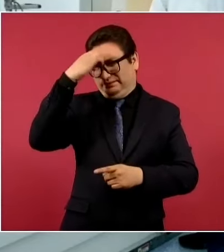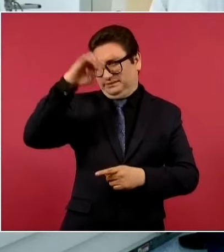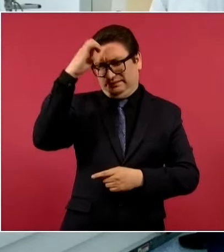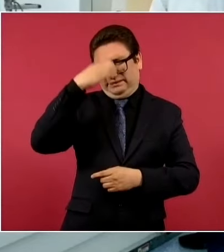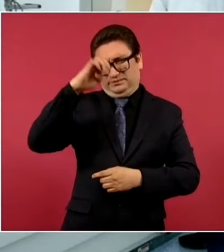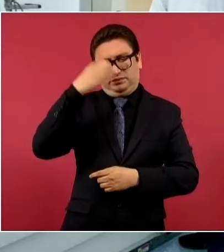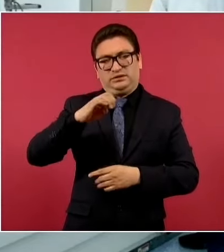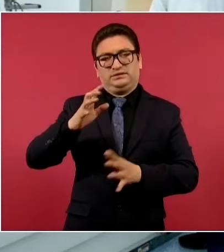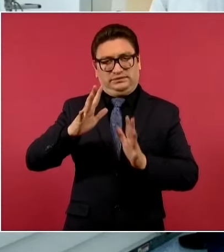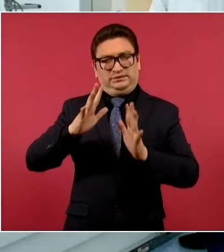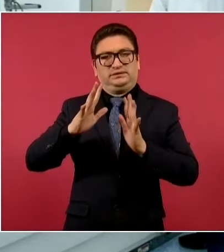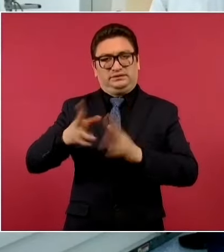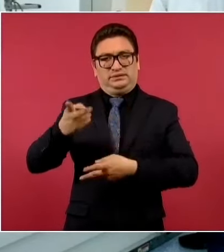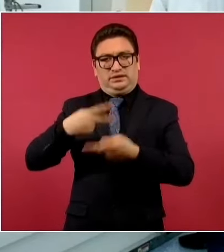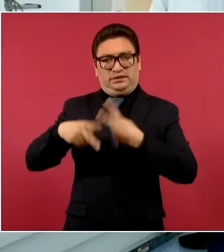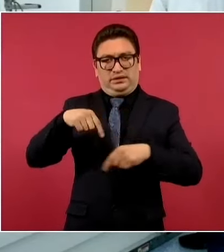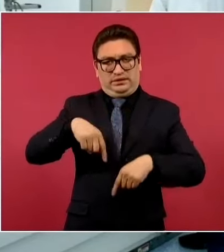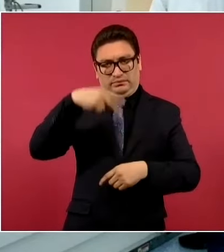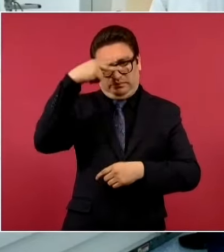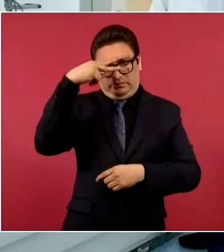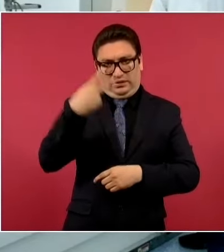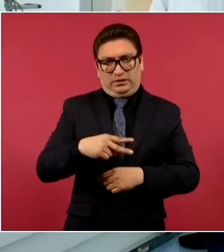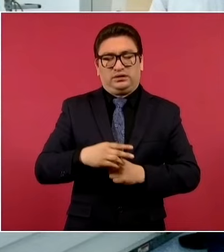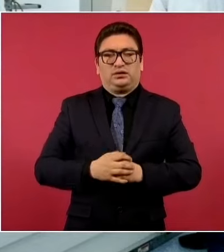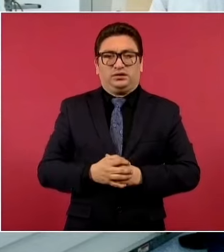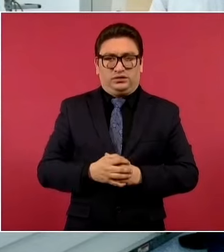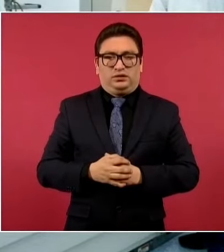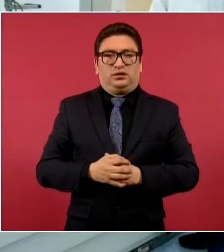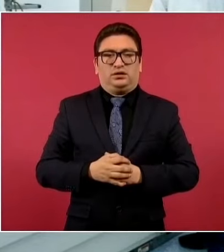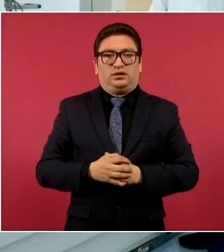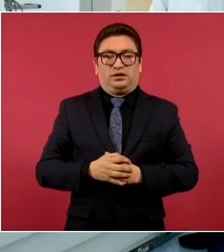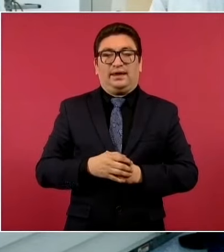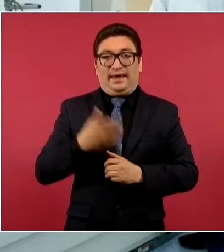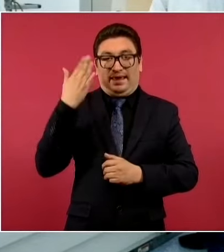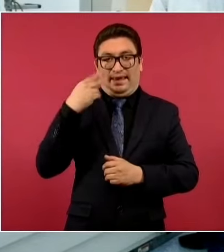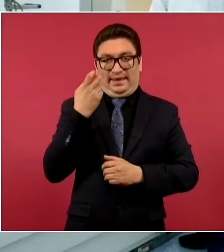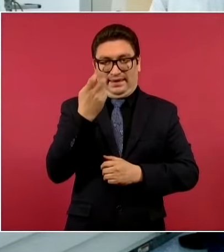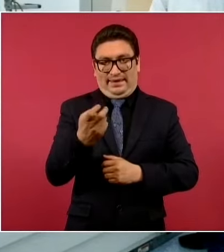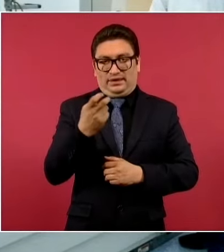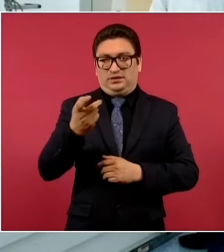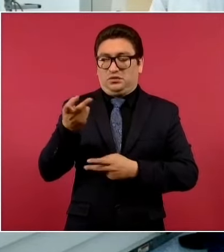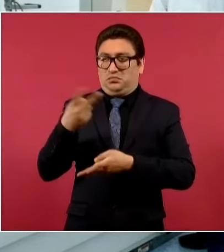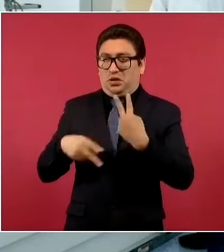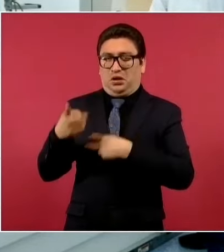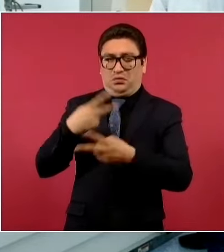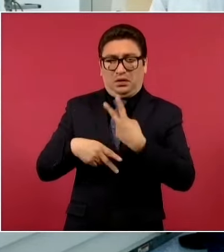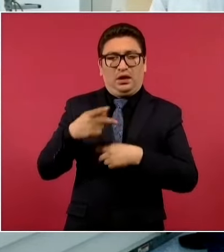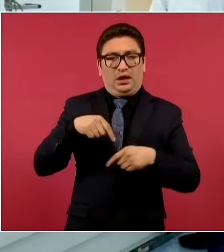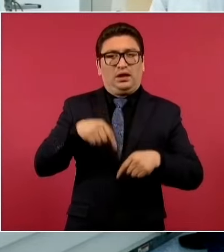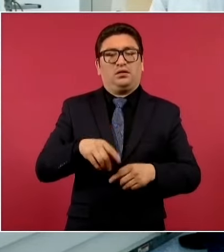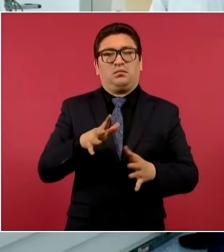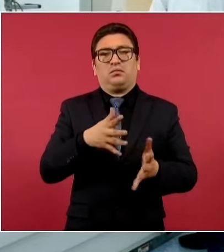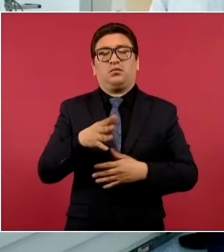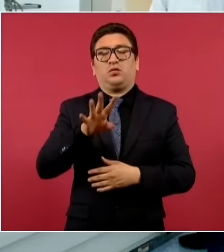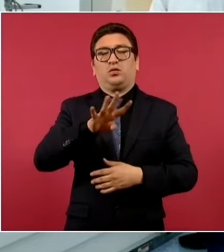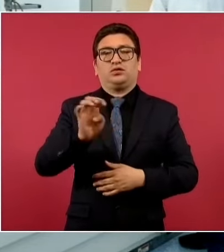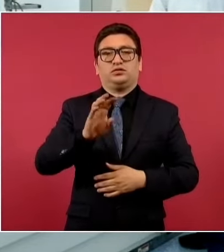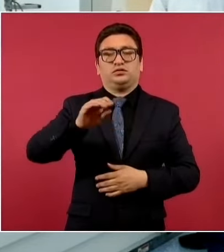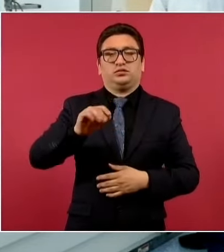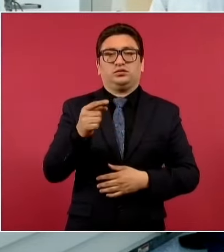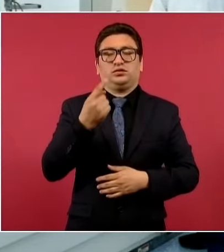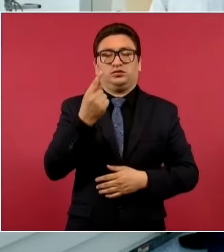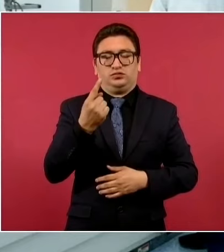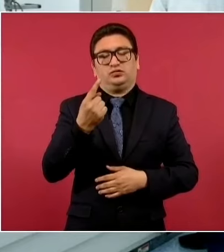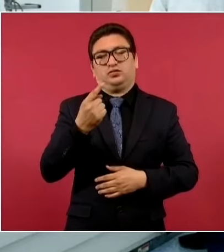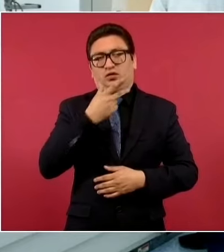experiencia que ya están en nuestro país desde esas fechas, han ido llegando. A la fecha tenemos 491